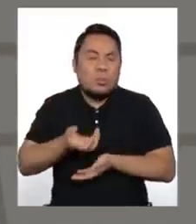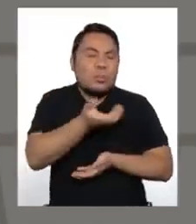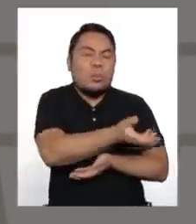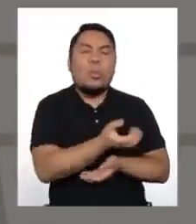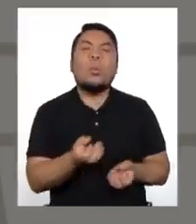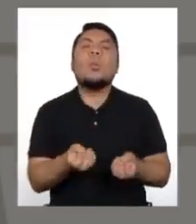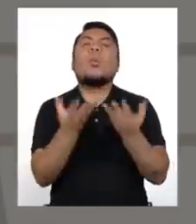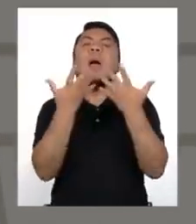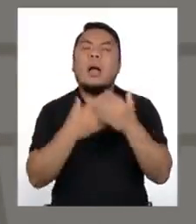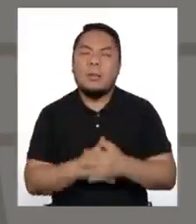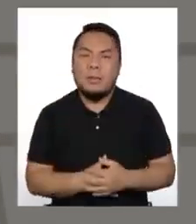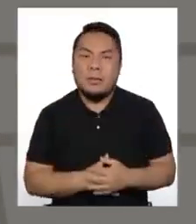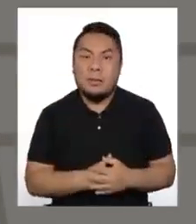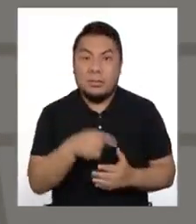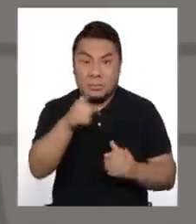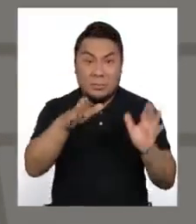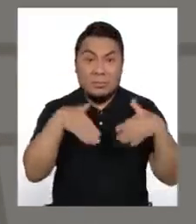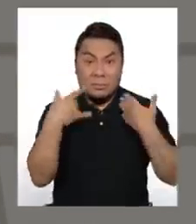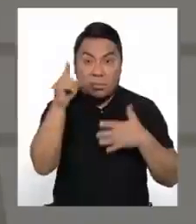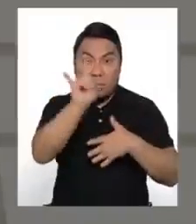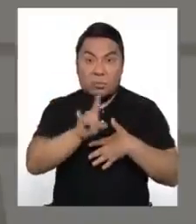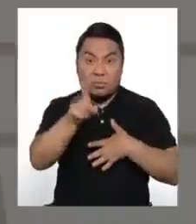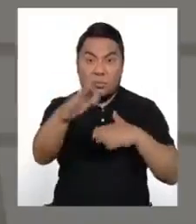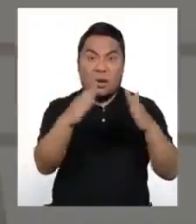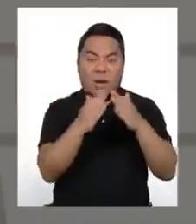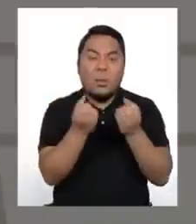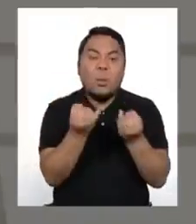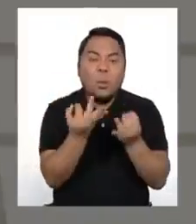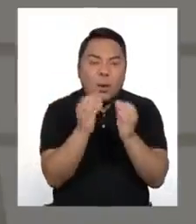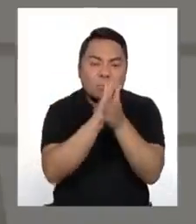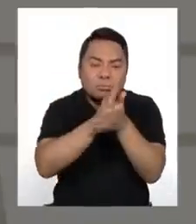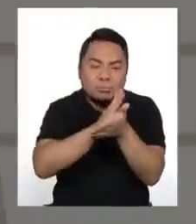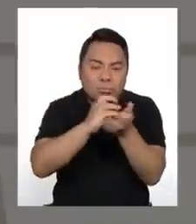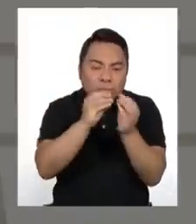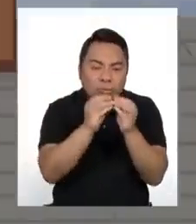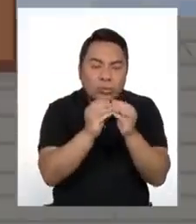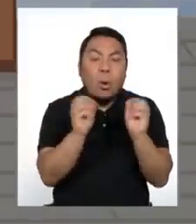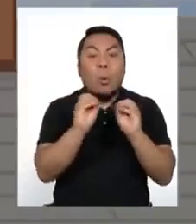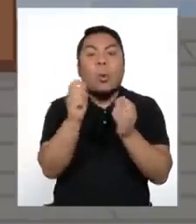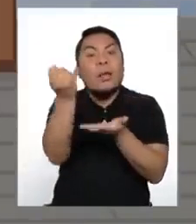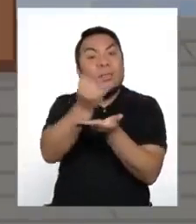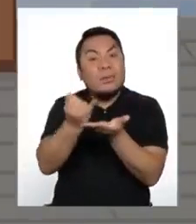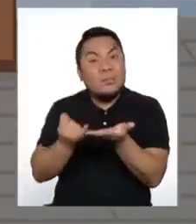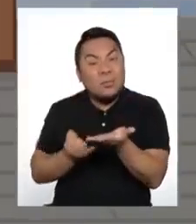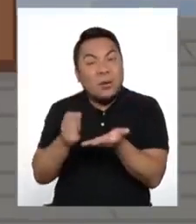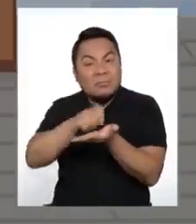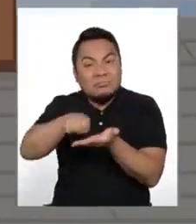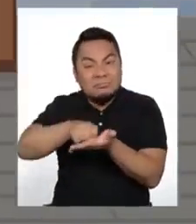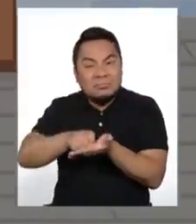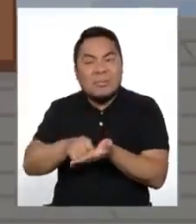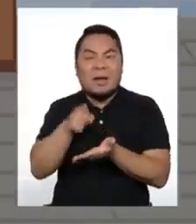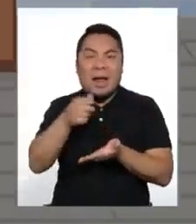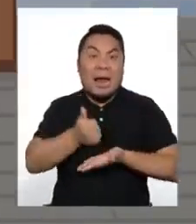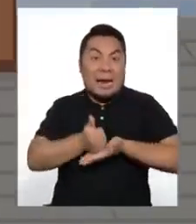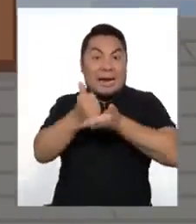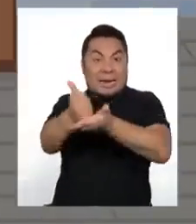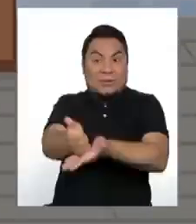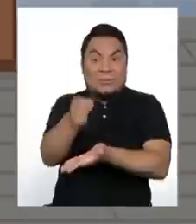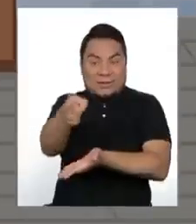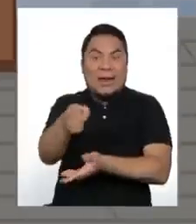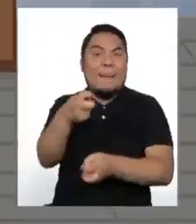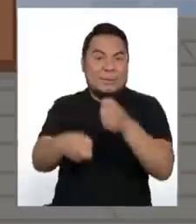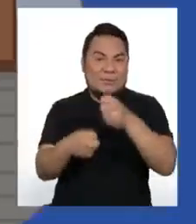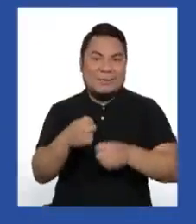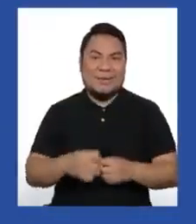Recuerden que pueden utilizar los materiales que tienen a la mano o dibujarlos. Ayudemos a Tomás a resolver este